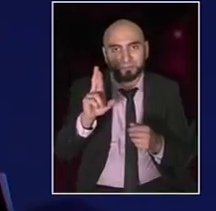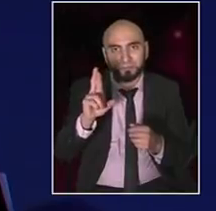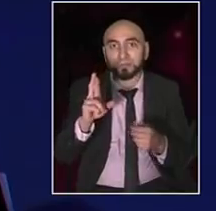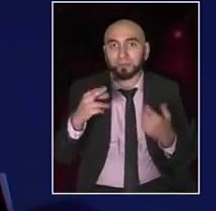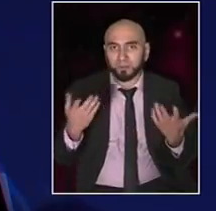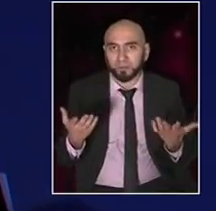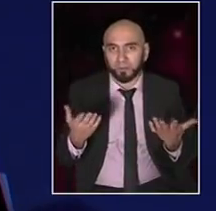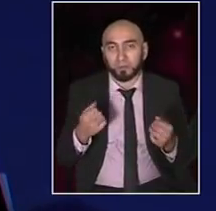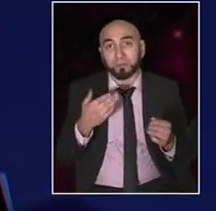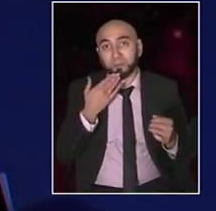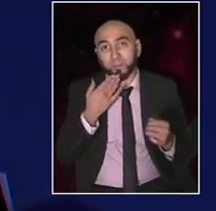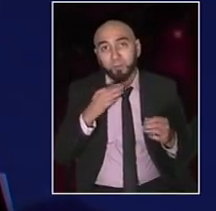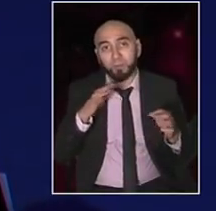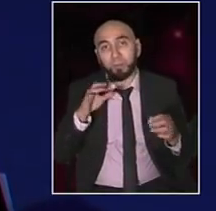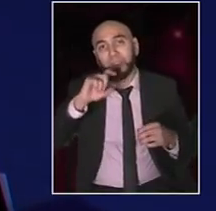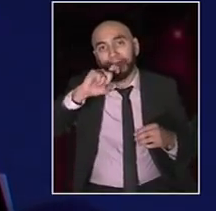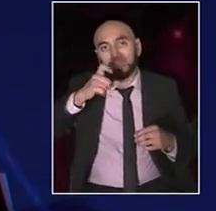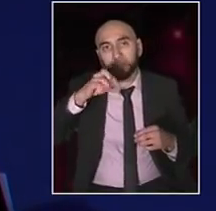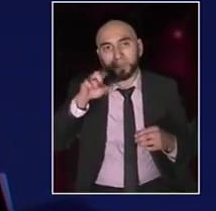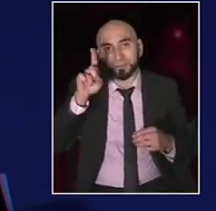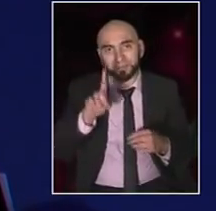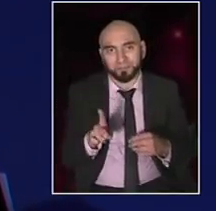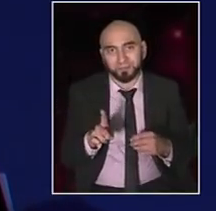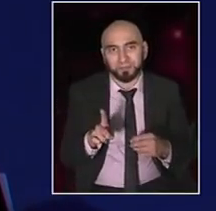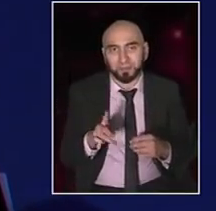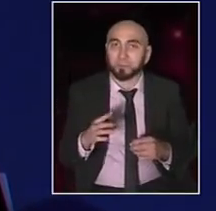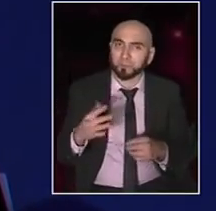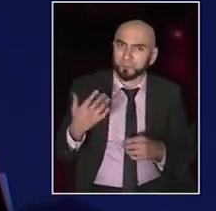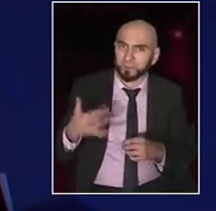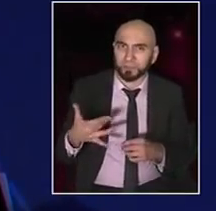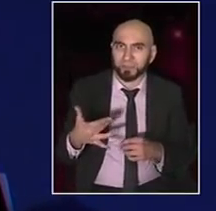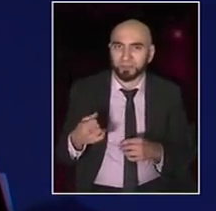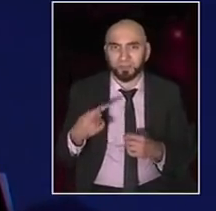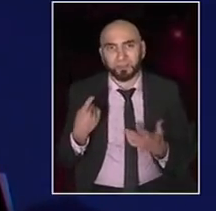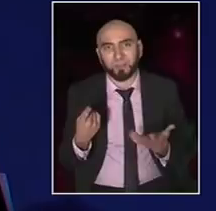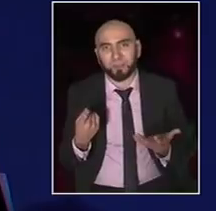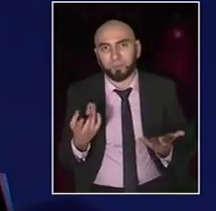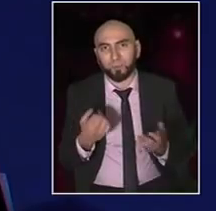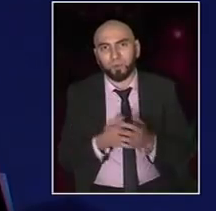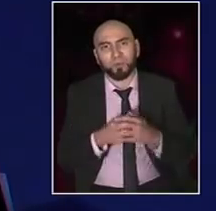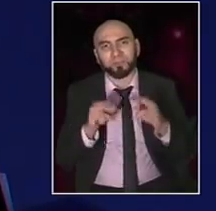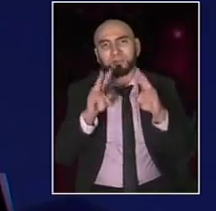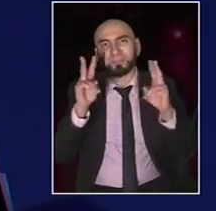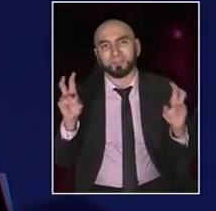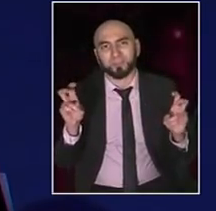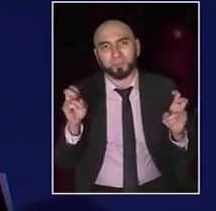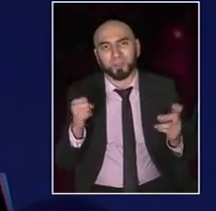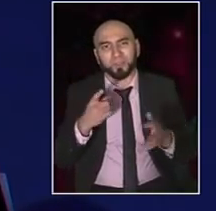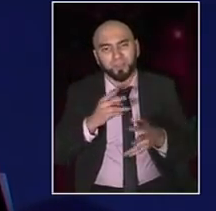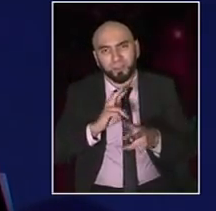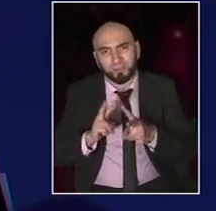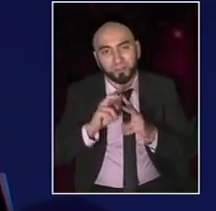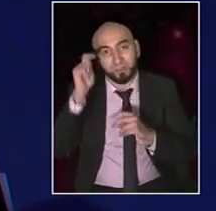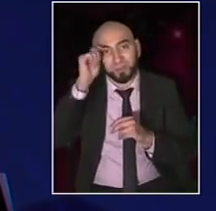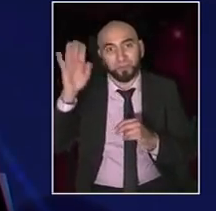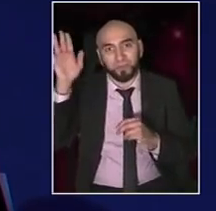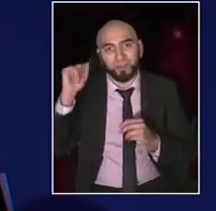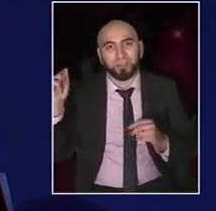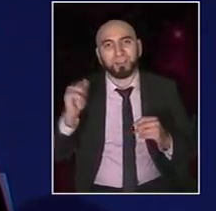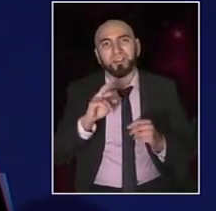el uso de GPS, basados respectivamente en el descubrimiento del efecto fotoeléctrico y en la formulación de la teoría de la